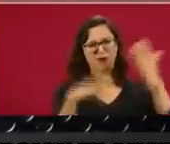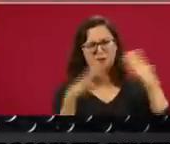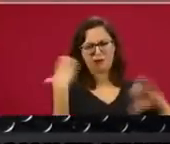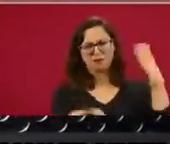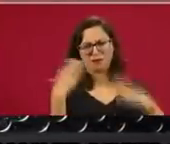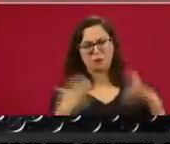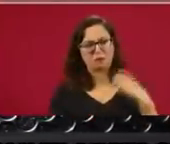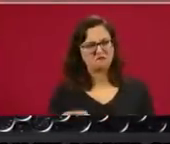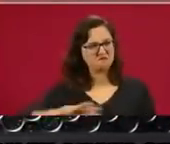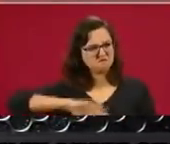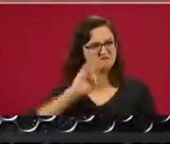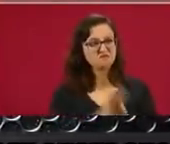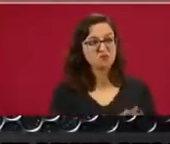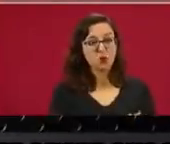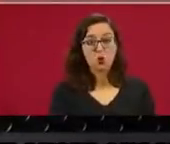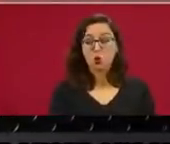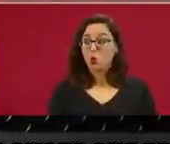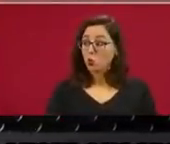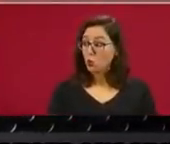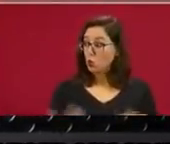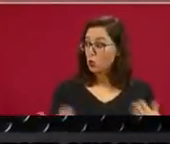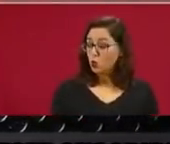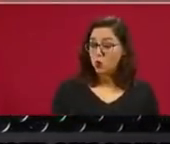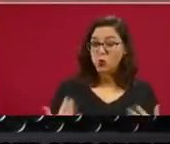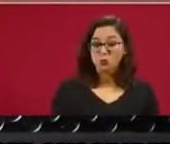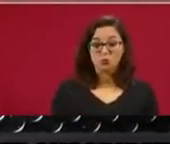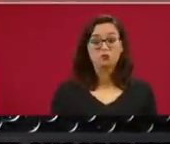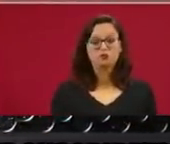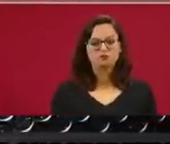Entonces, todo se sabe.